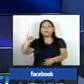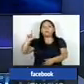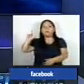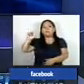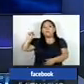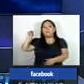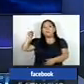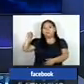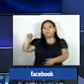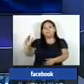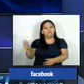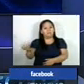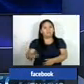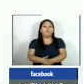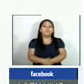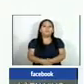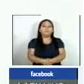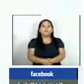nos cuenta más.